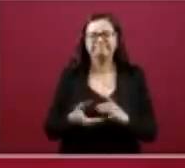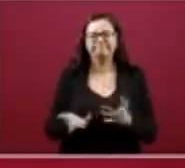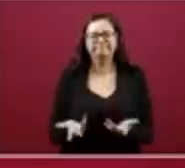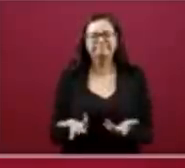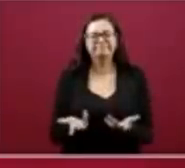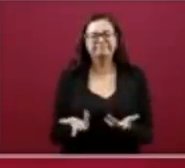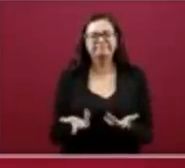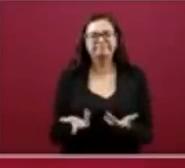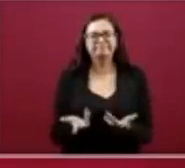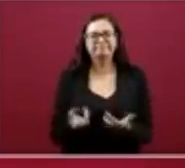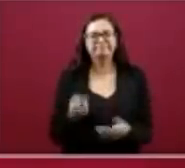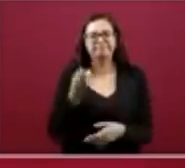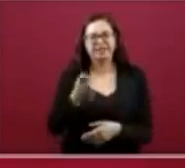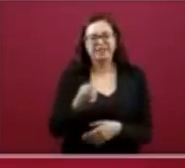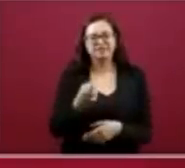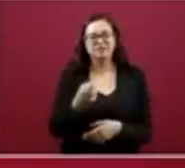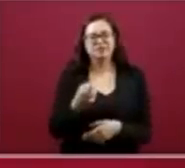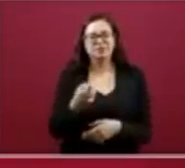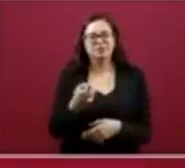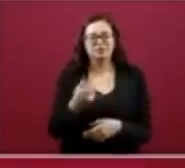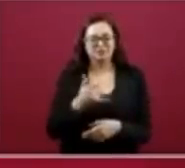Entonces, cuando uno hace lo que le gusta,